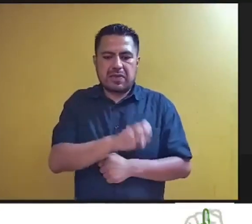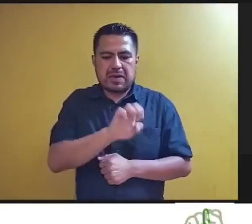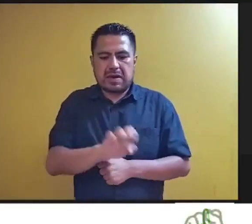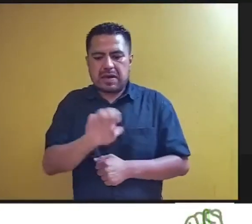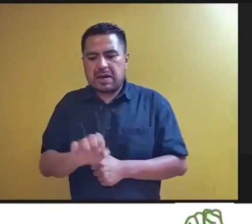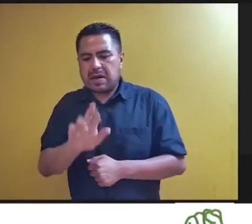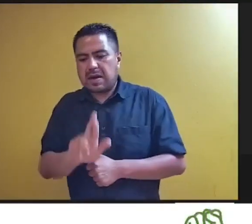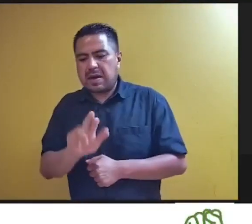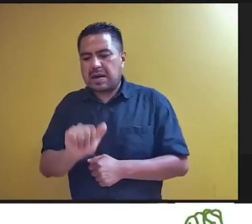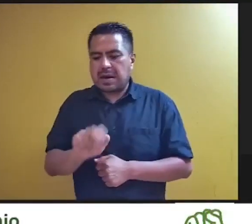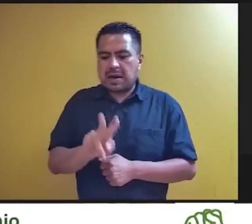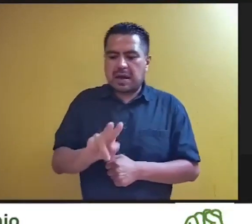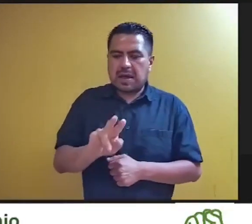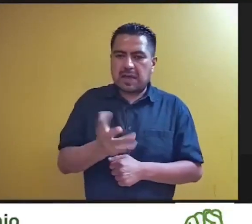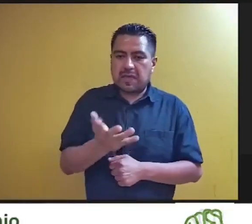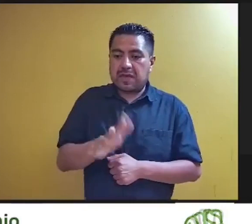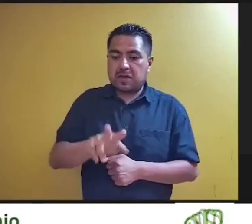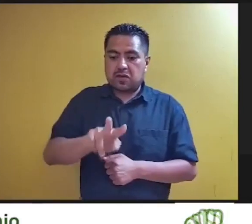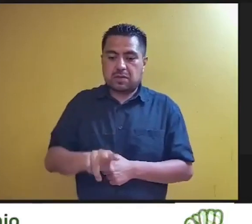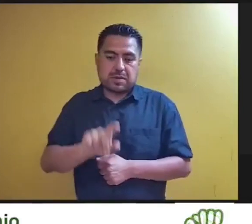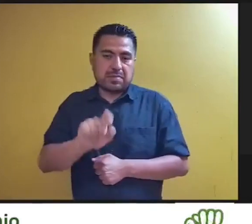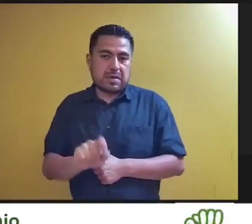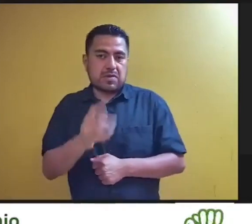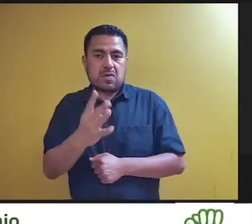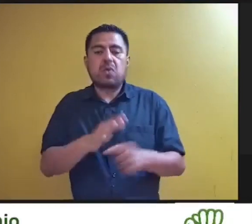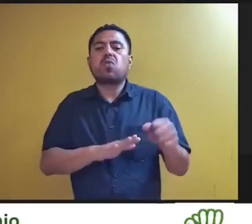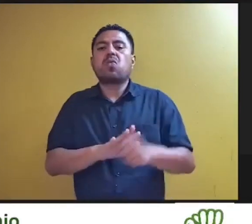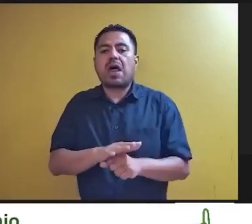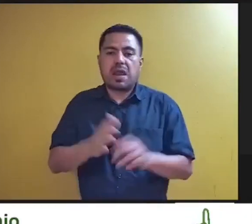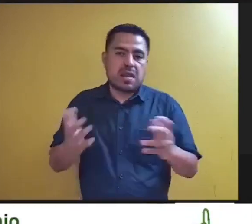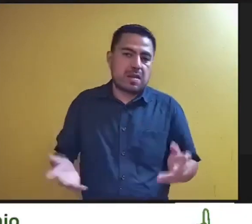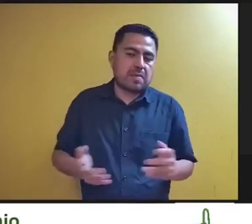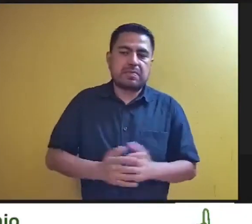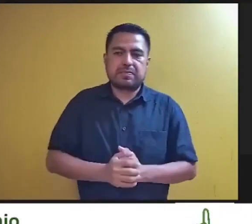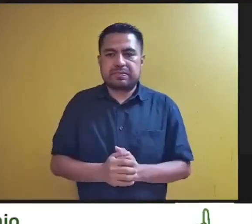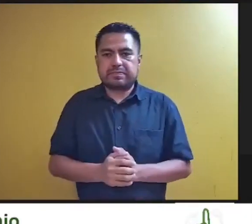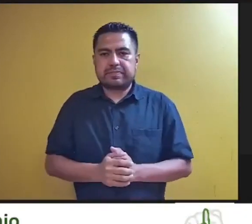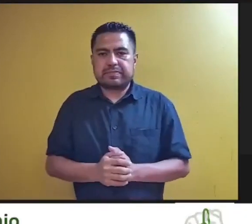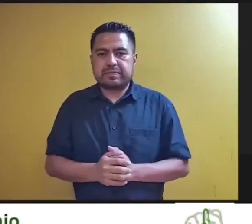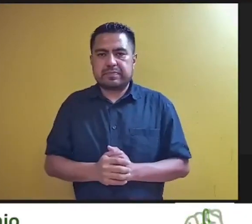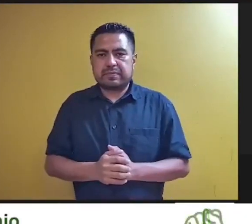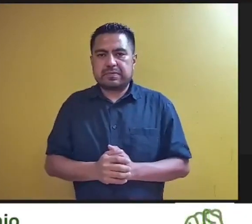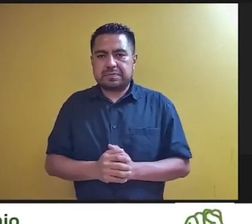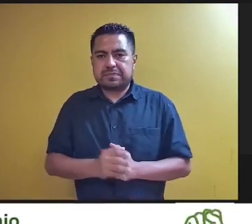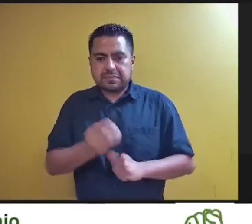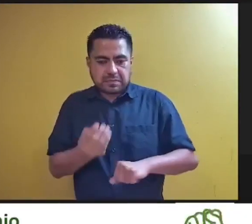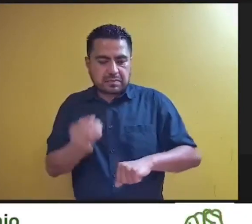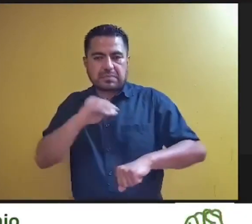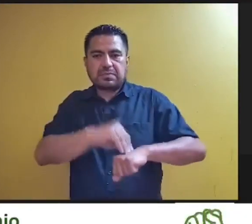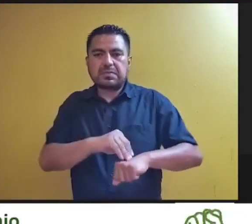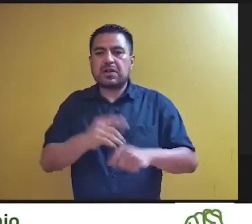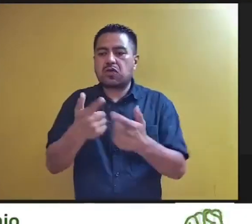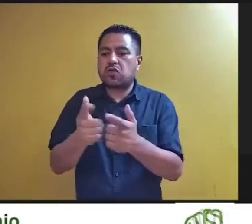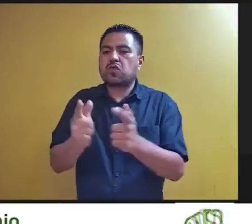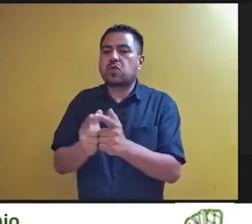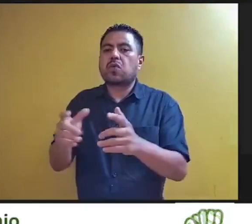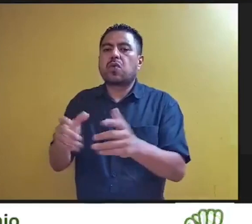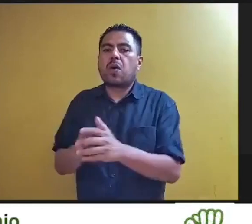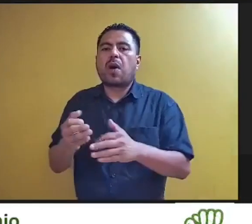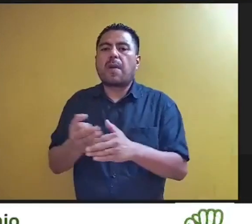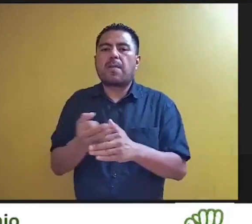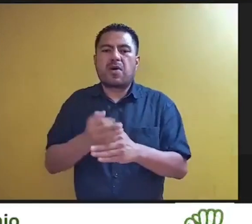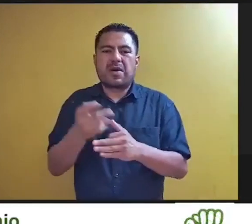RAP, diagonal 10, diagonal 2024, al tenor de lo siguiente. El recurso fue promovido por el partido Morena por conducto